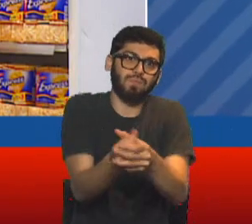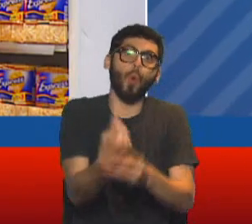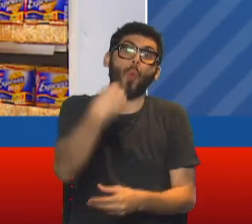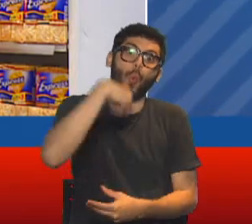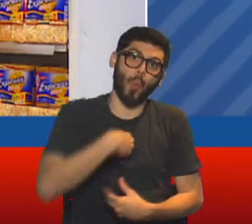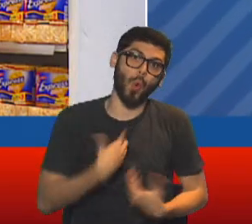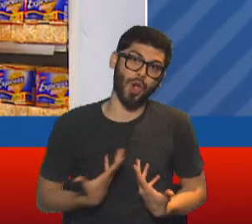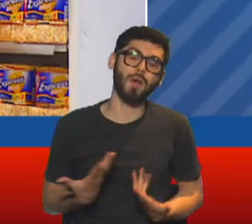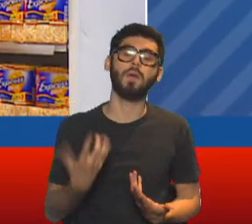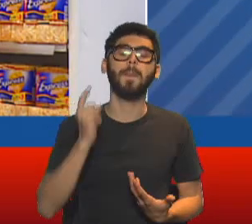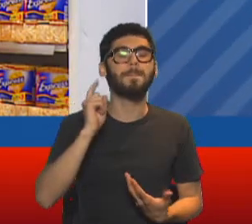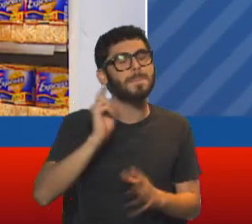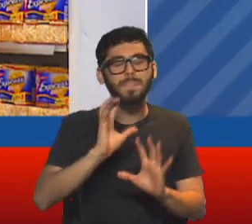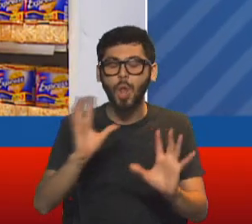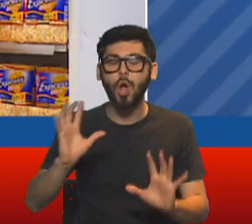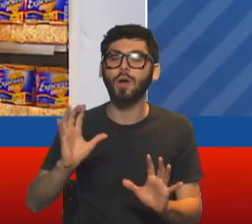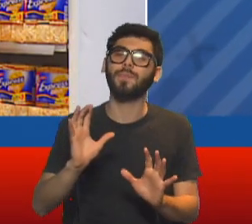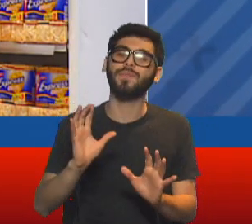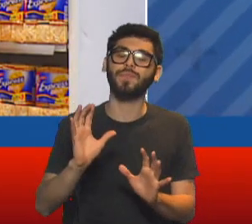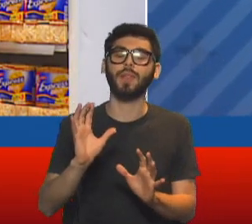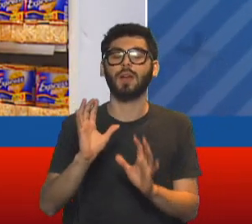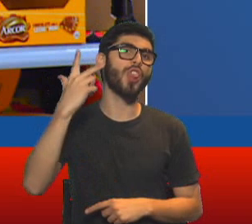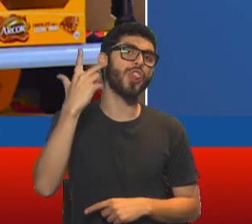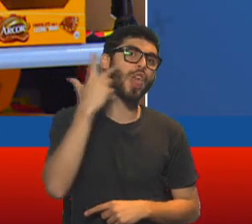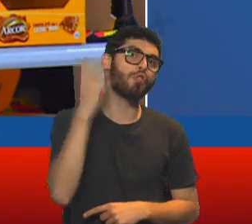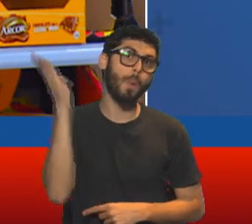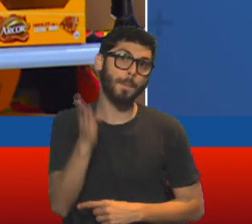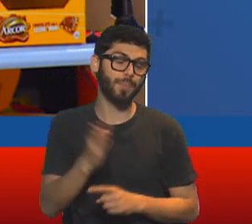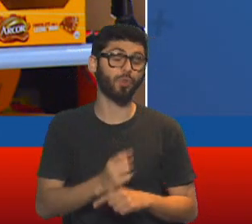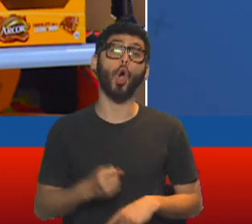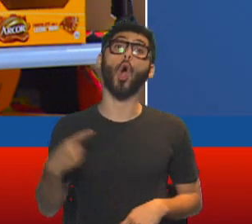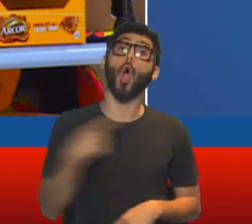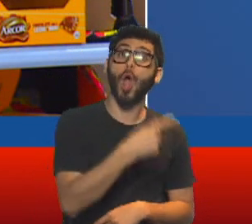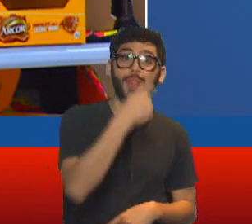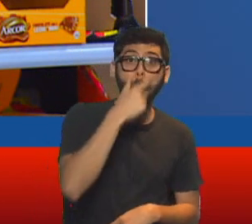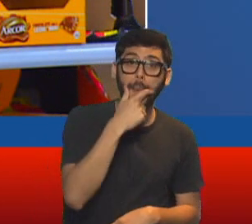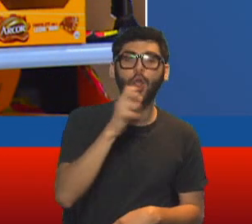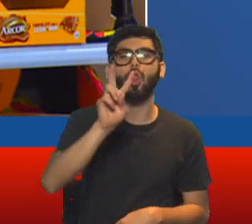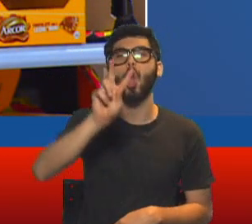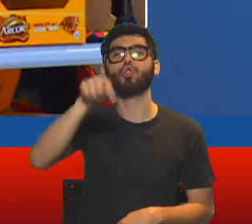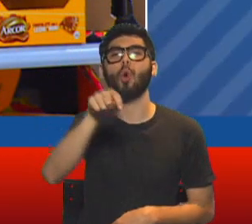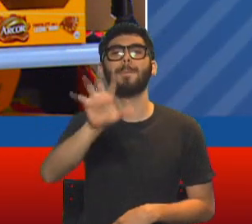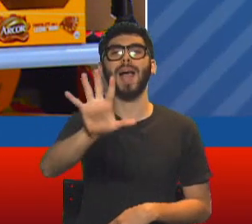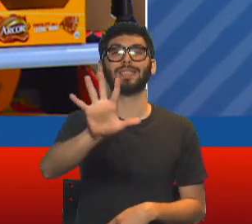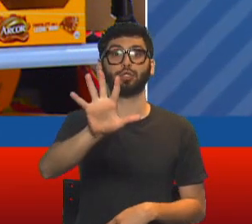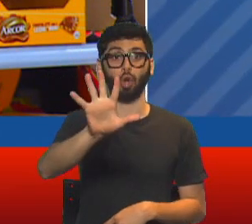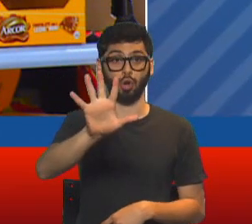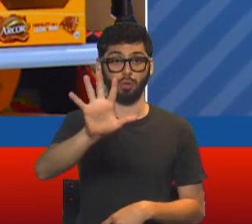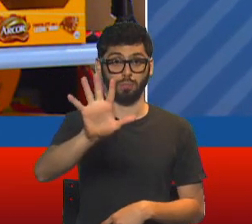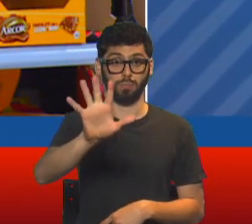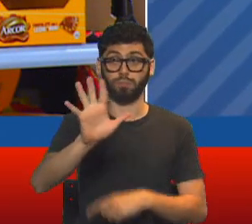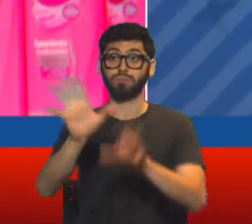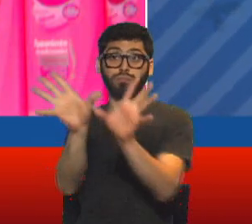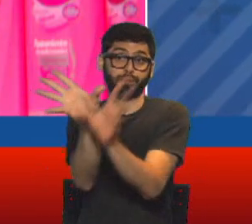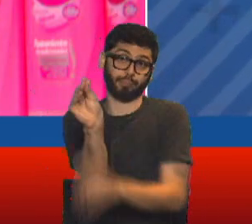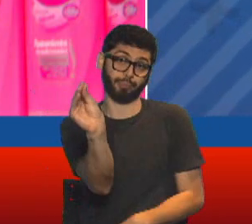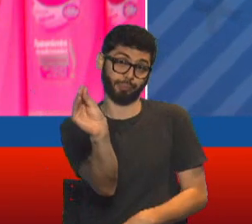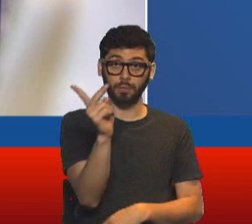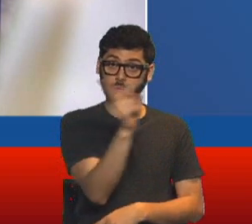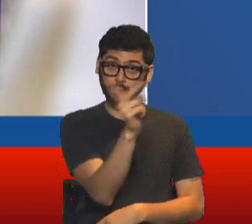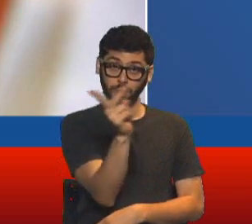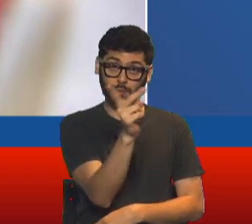da la impresión que si no dicen, la gente está preocupada por el precio de los alimentos, no lo entendieron el mensaje de las urnas. Vos